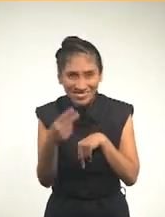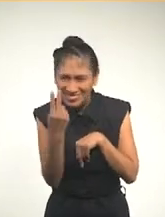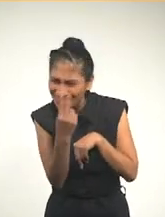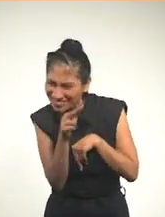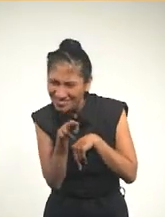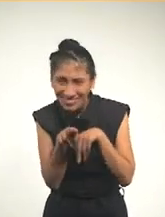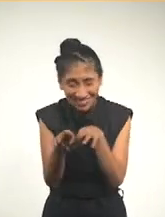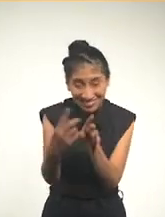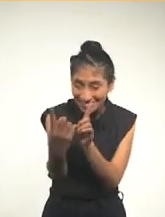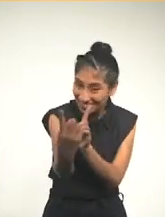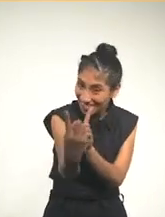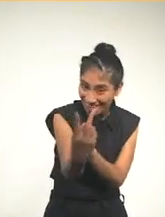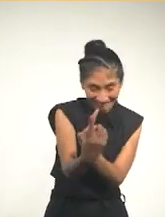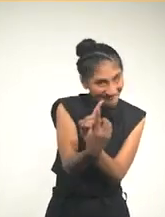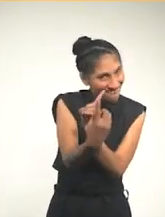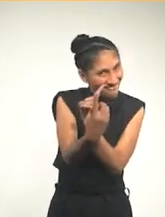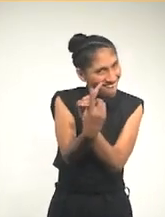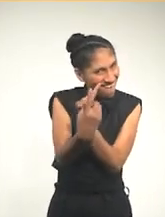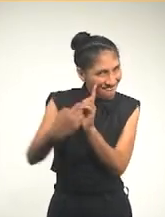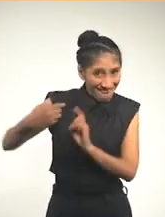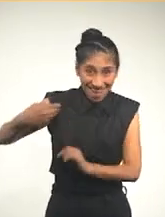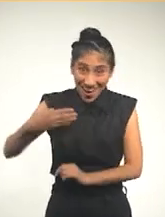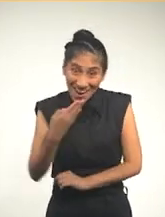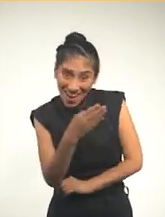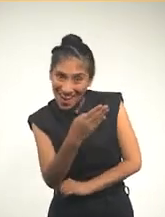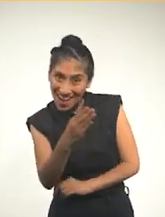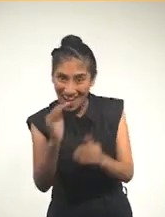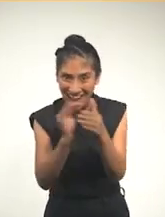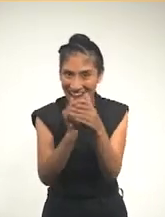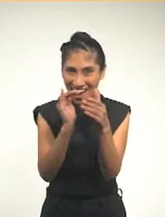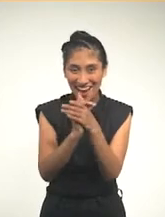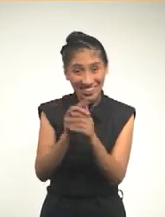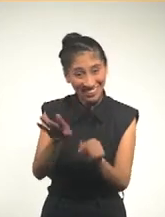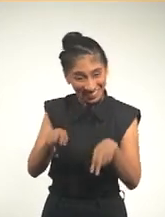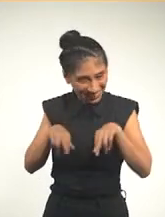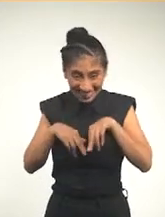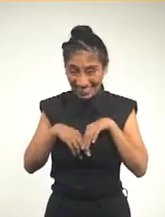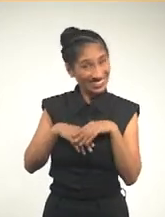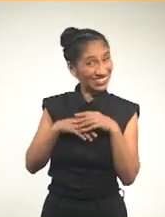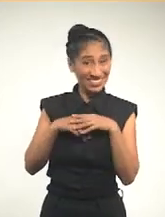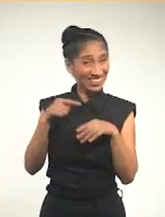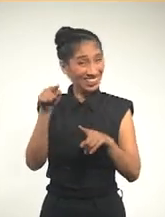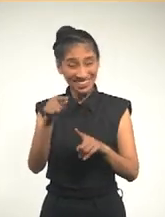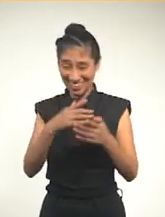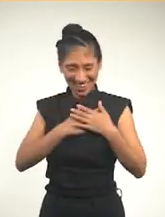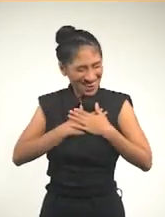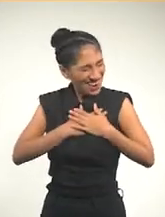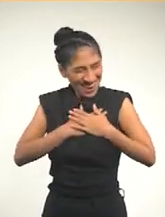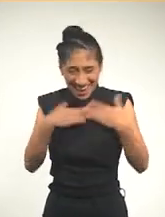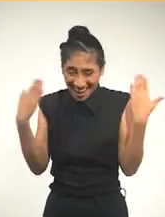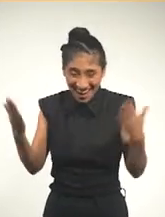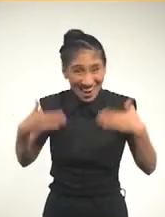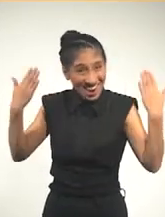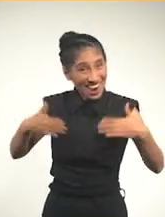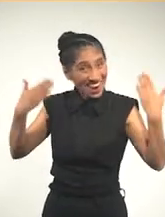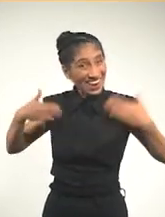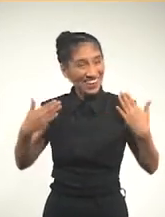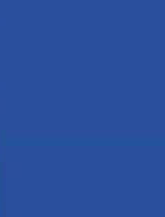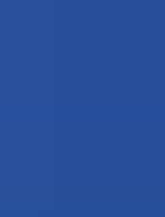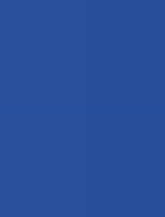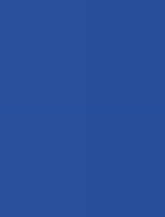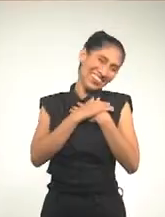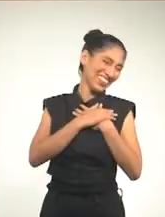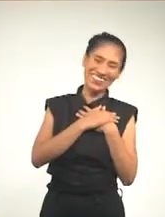encontrarse cara a cara con su amigo, su corazón se llenaba de